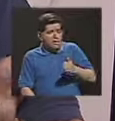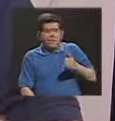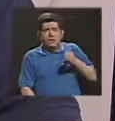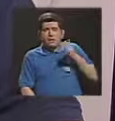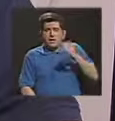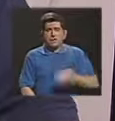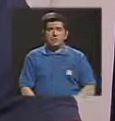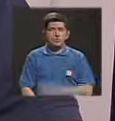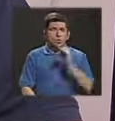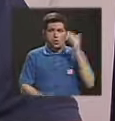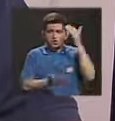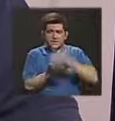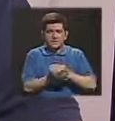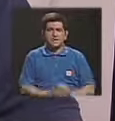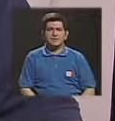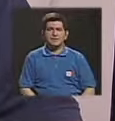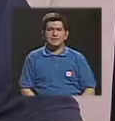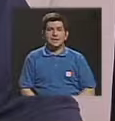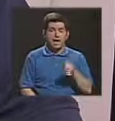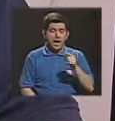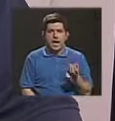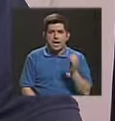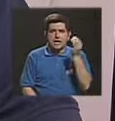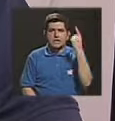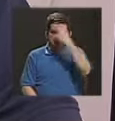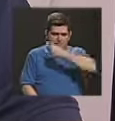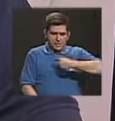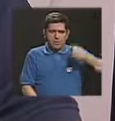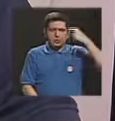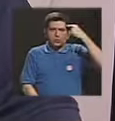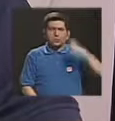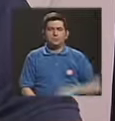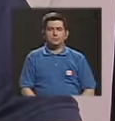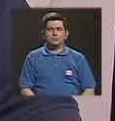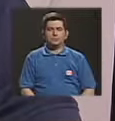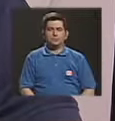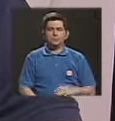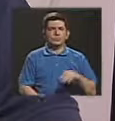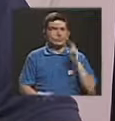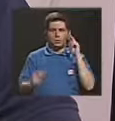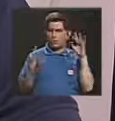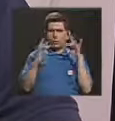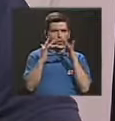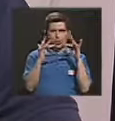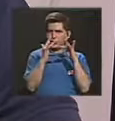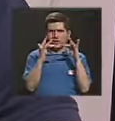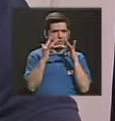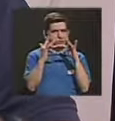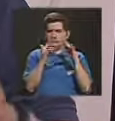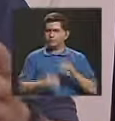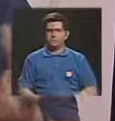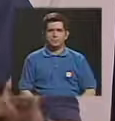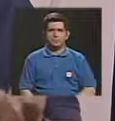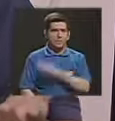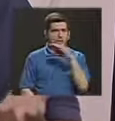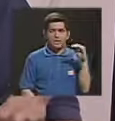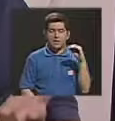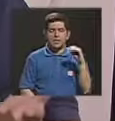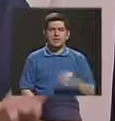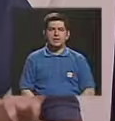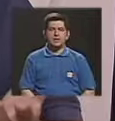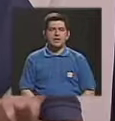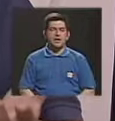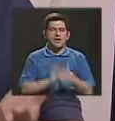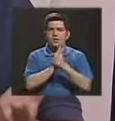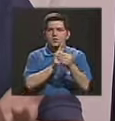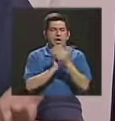enlentecimiento o detención del crecimiento de la cabeza, pérdida del contacto visual y pérdida